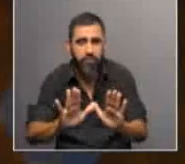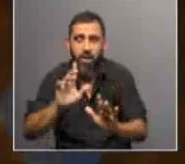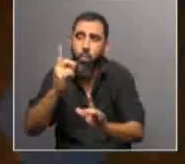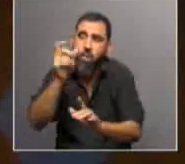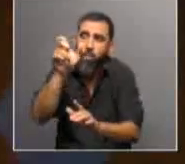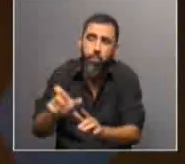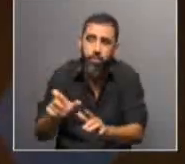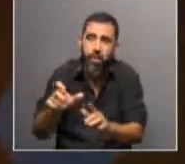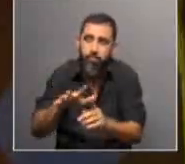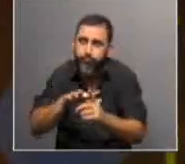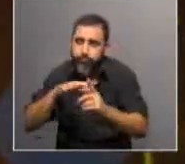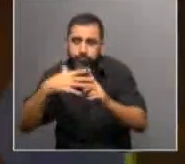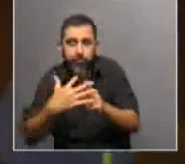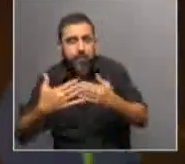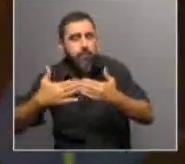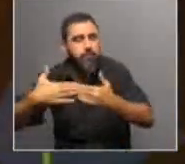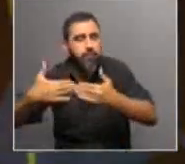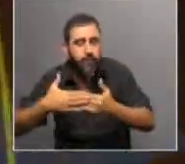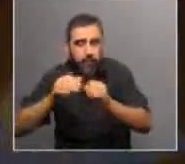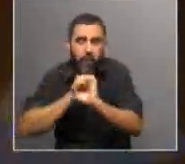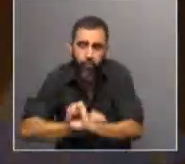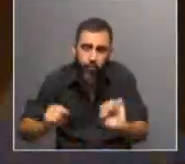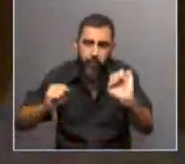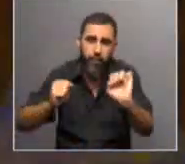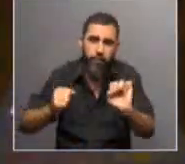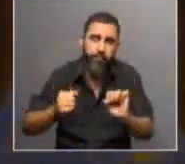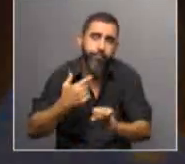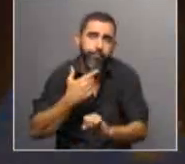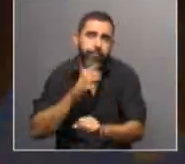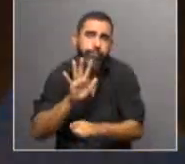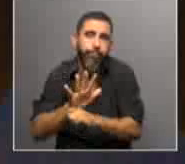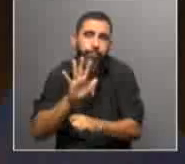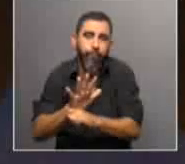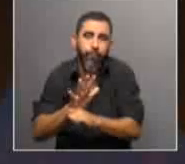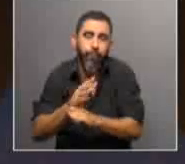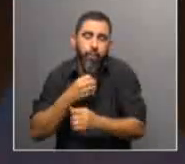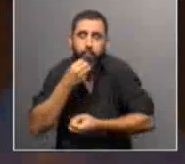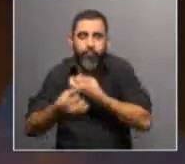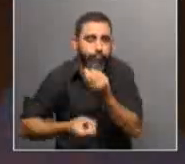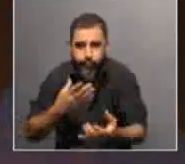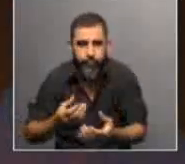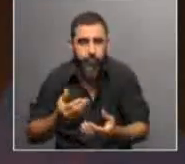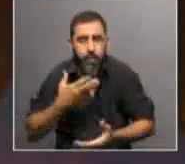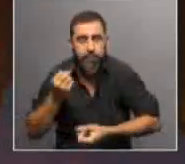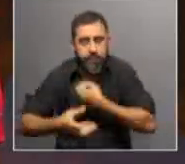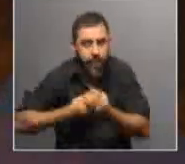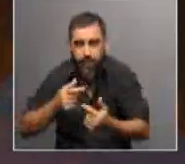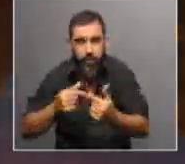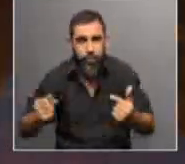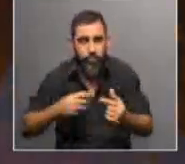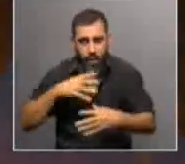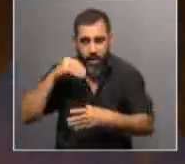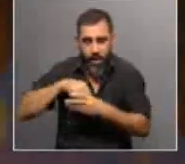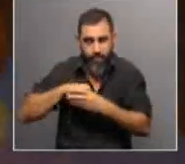Alguien alrededor de ellos cerca para eso puede ser como una catarsis. Sí, para sacar la ¿cómo se